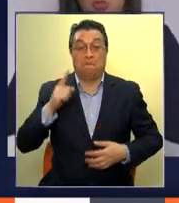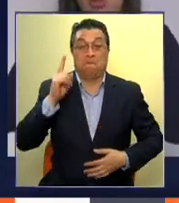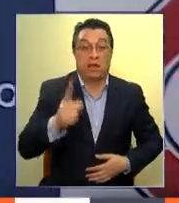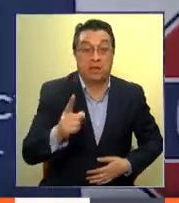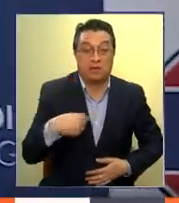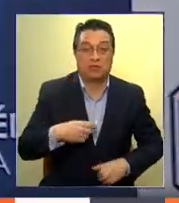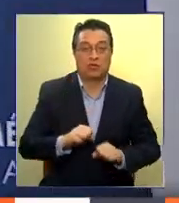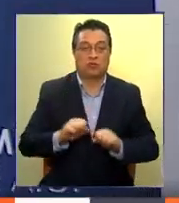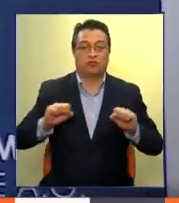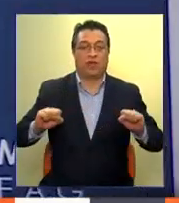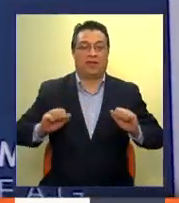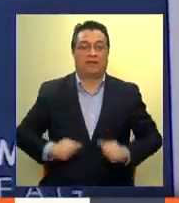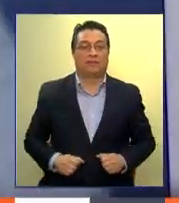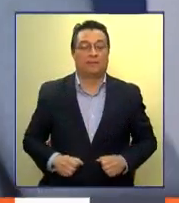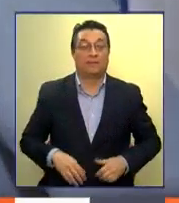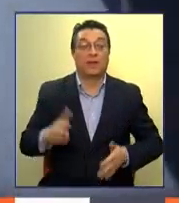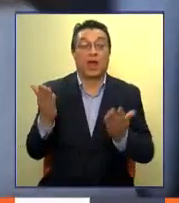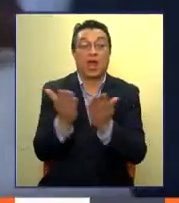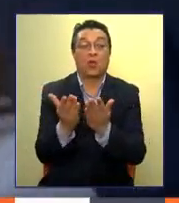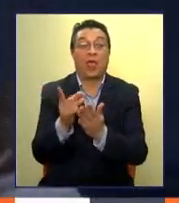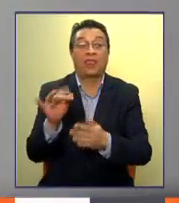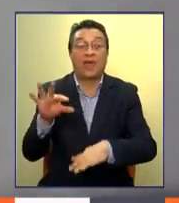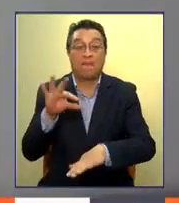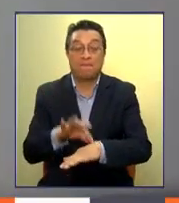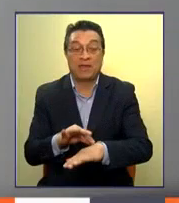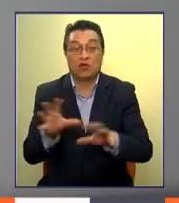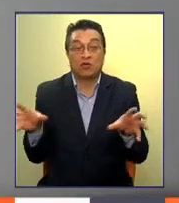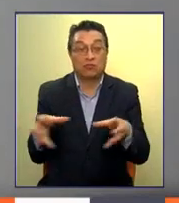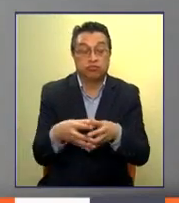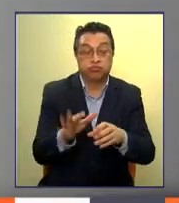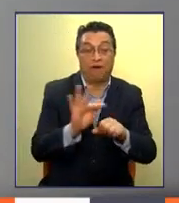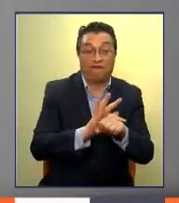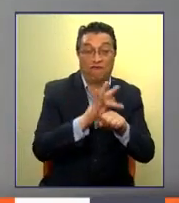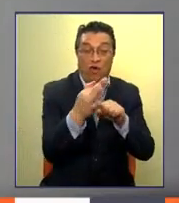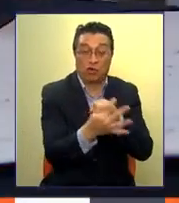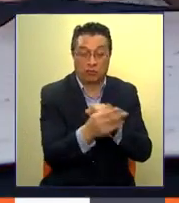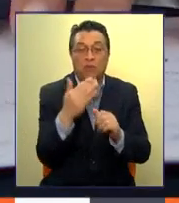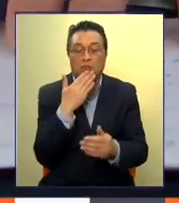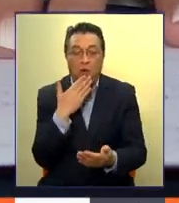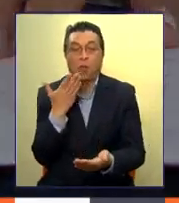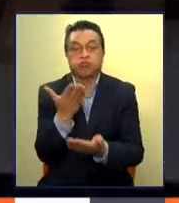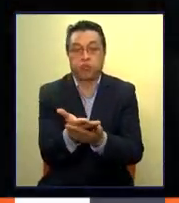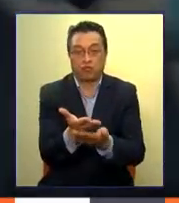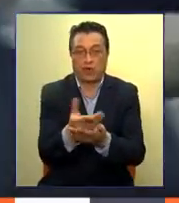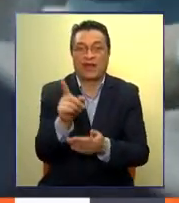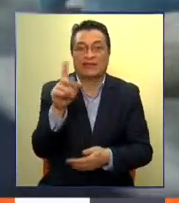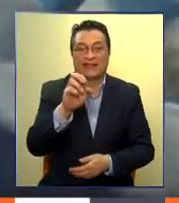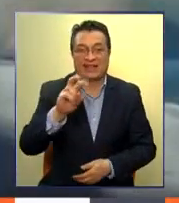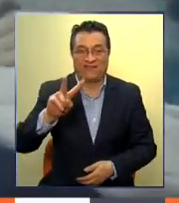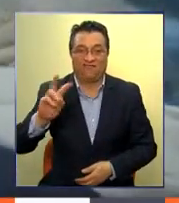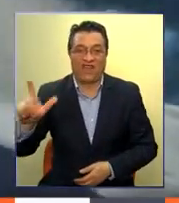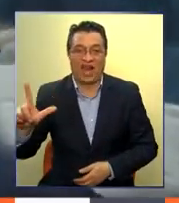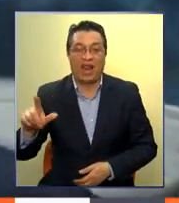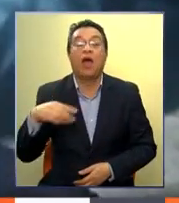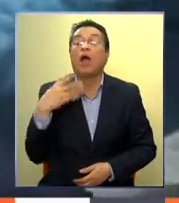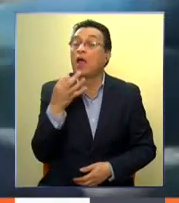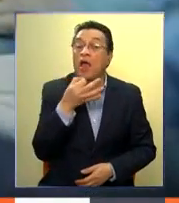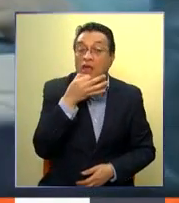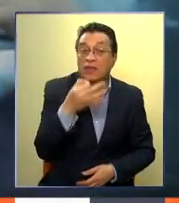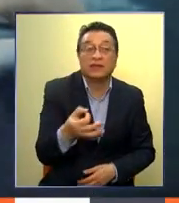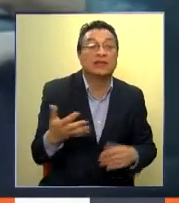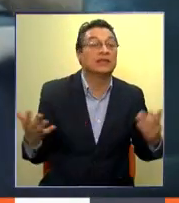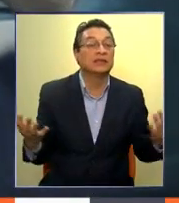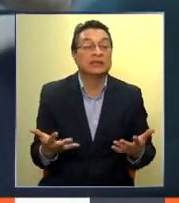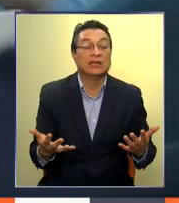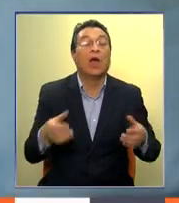definir el colegio médico junto a organismos y fundaciones presentaron una propuesta al servel y que plantean como criterios que podría incidir